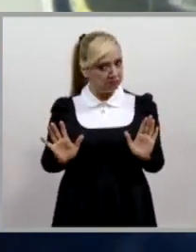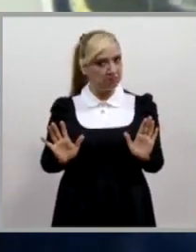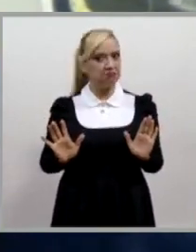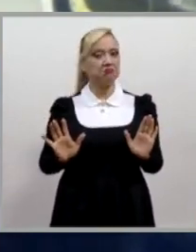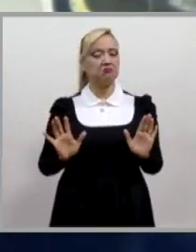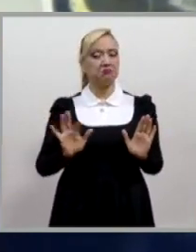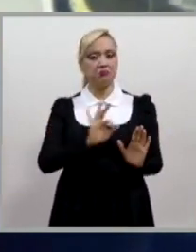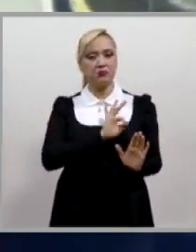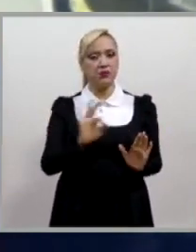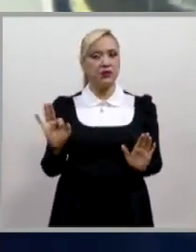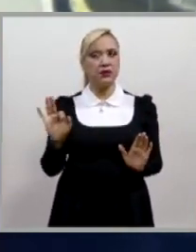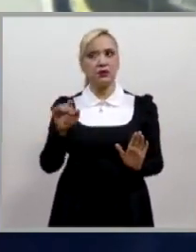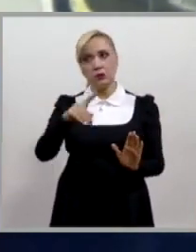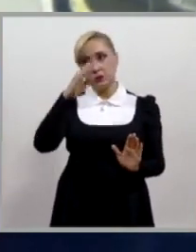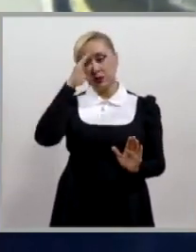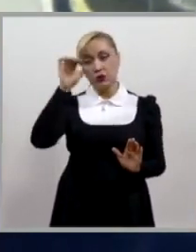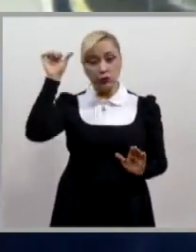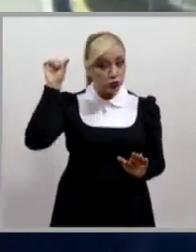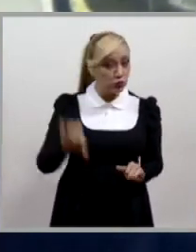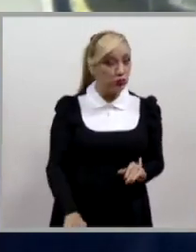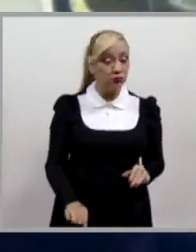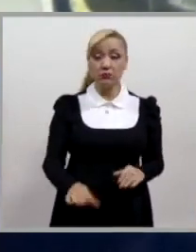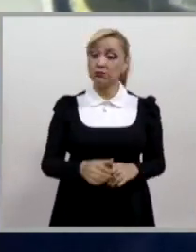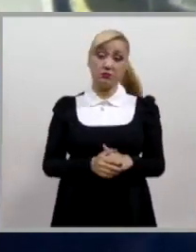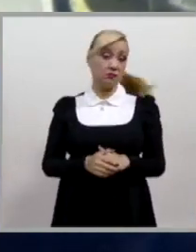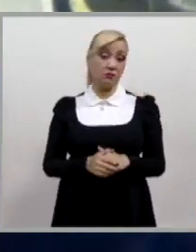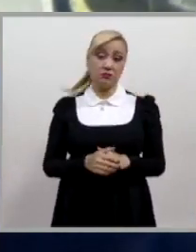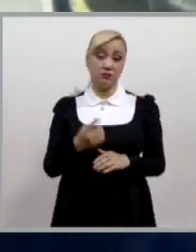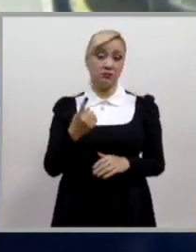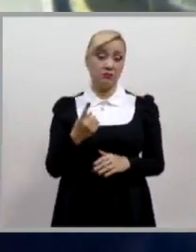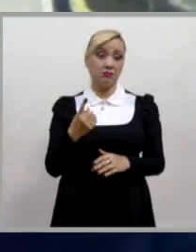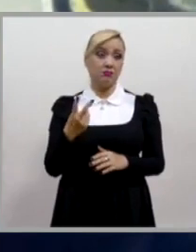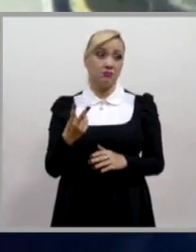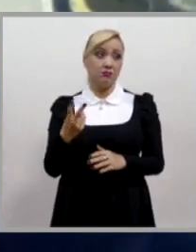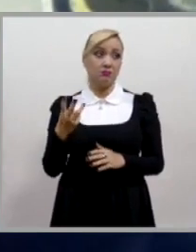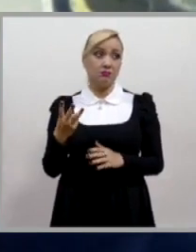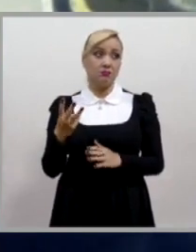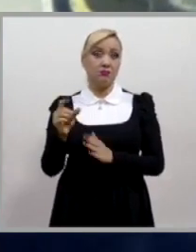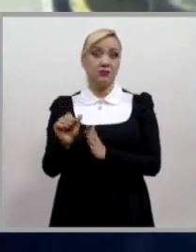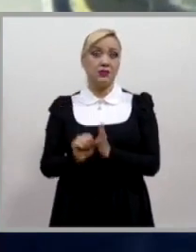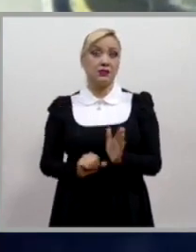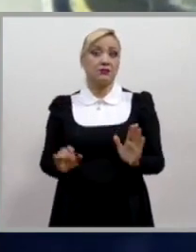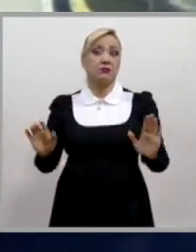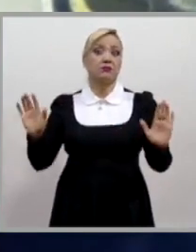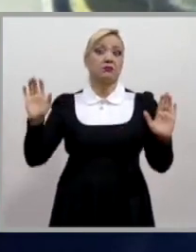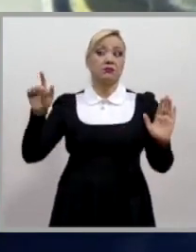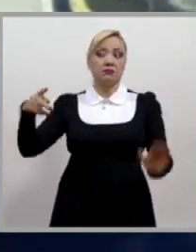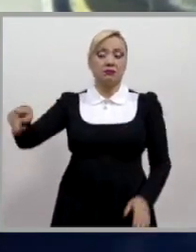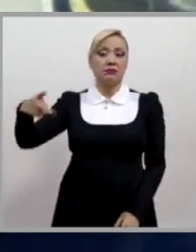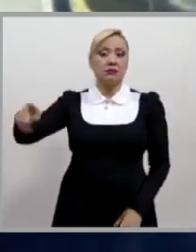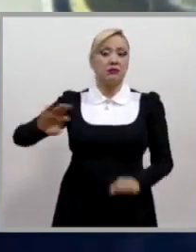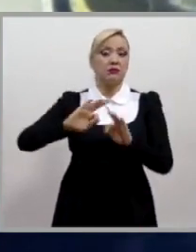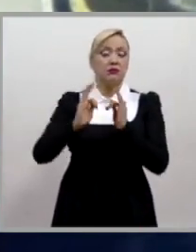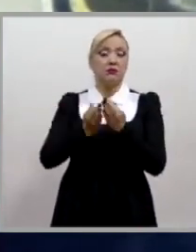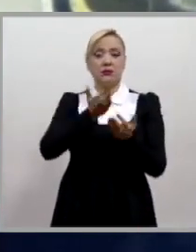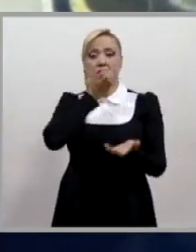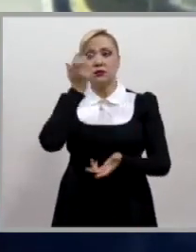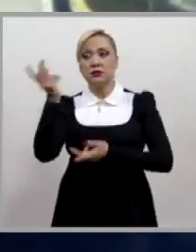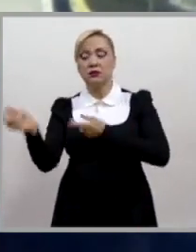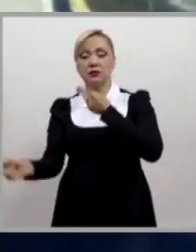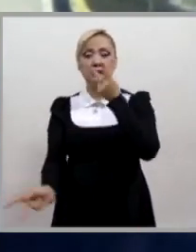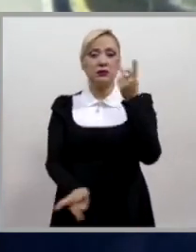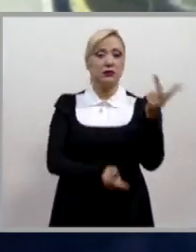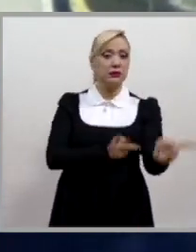nada, dura meses. O sea, no hay posibilidad de pensar que en un plazo de 15, 20, 30 días se haga una consulta indígena con todas sus